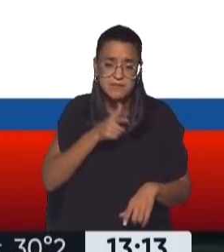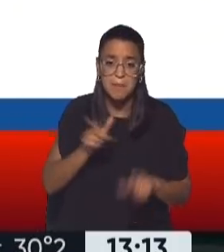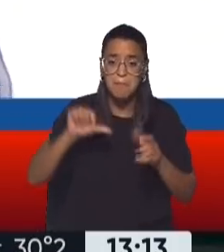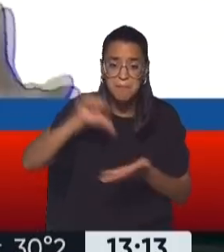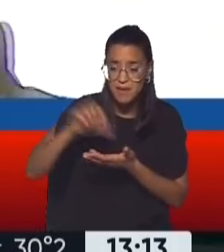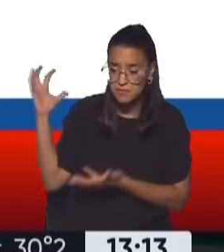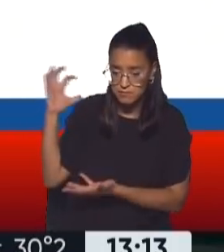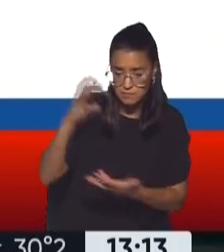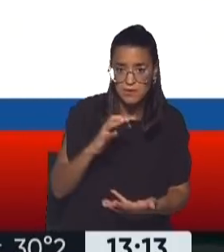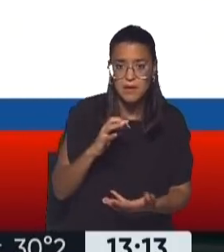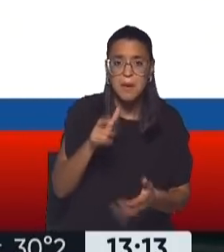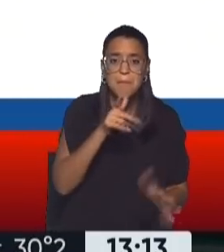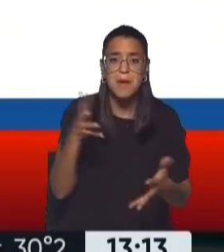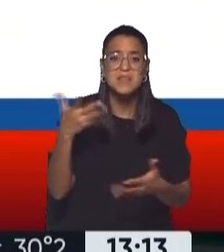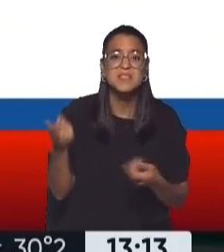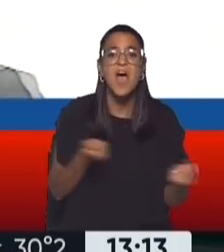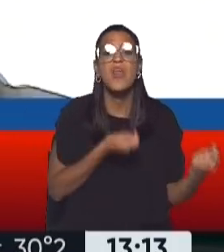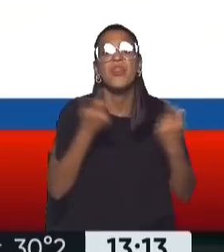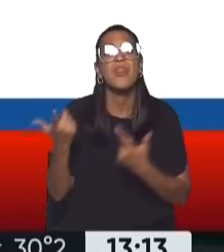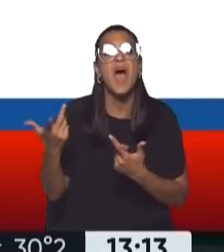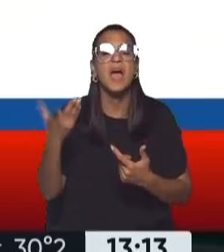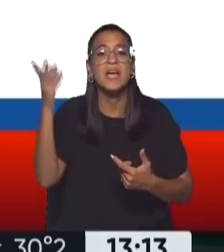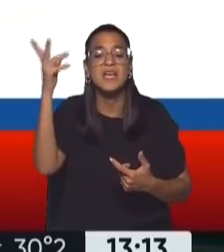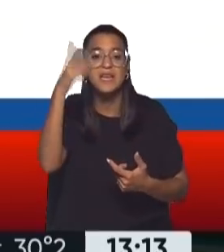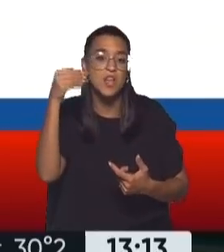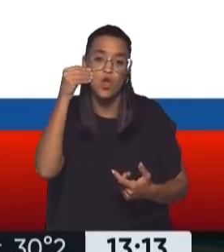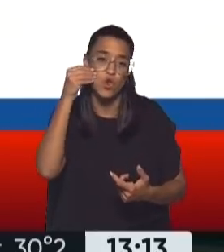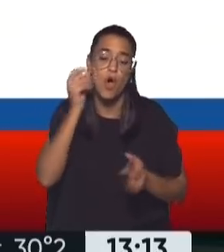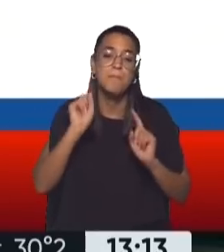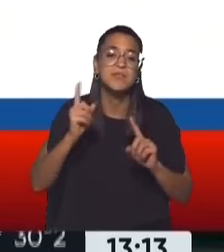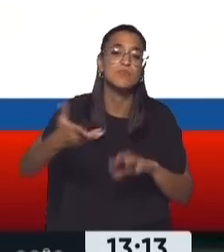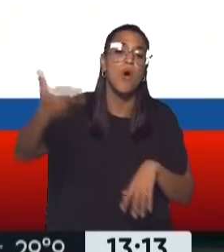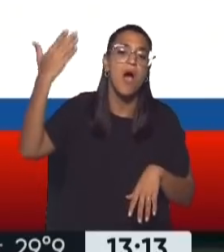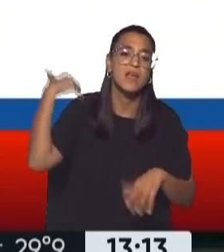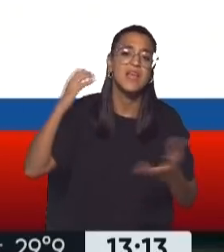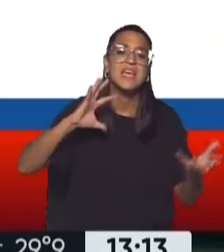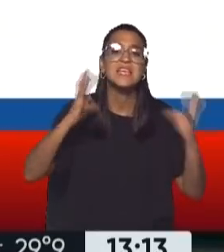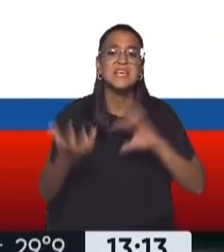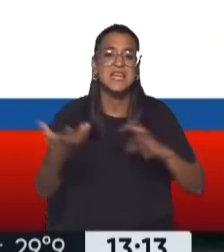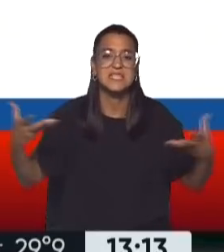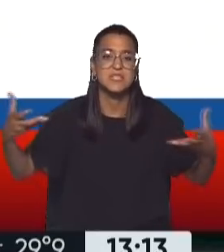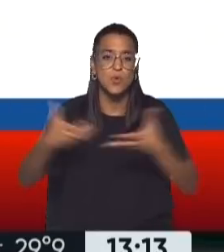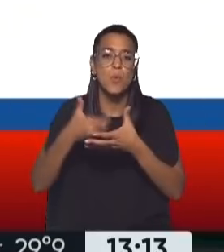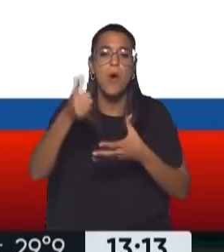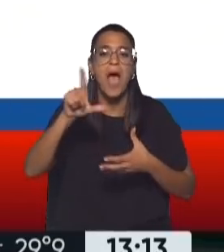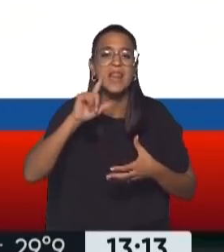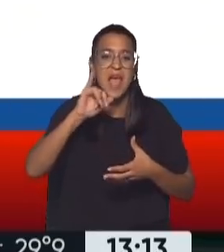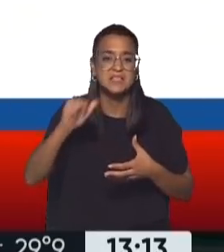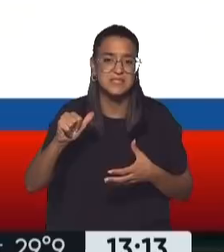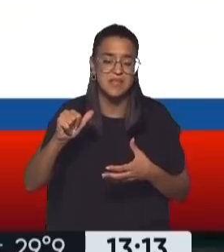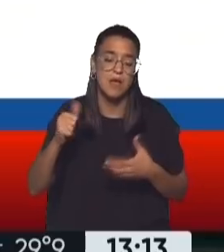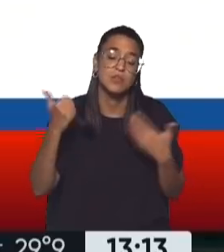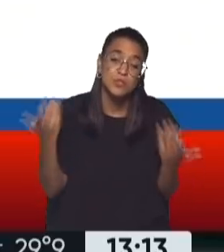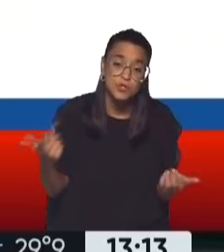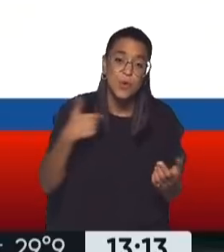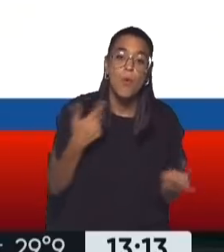recibí no se parecía tanto al que había dejado Cristina, se parecía mucho más al que había dejado la crisis de la Alianza. Y entonces